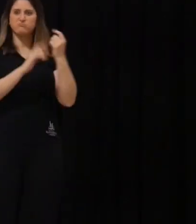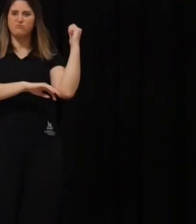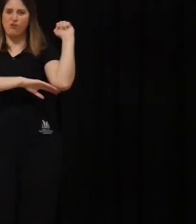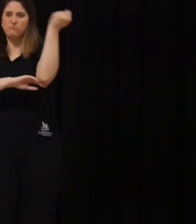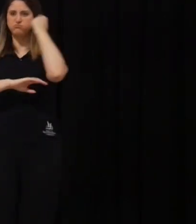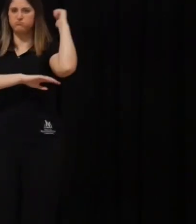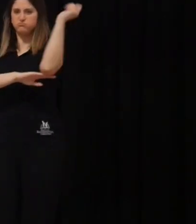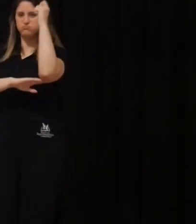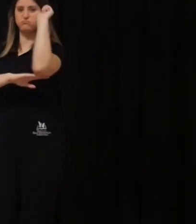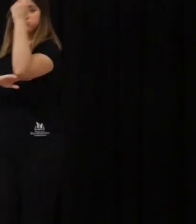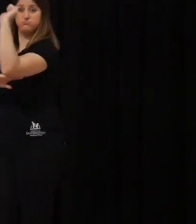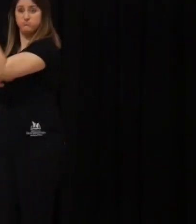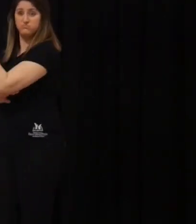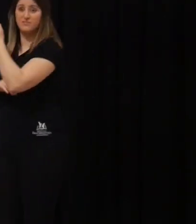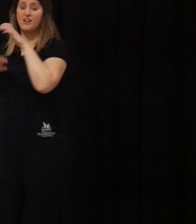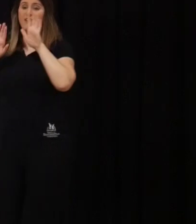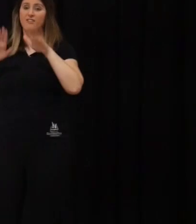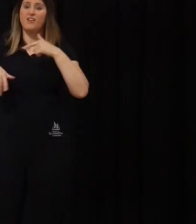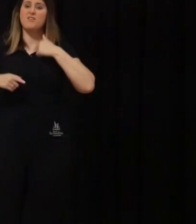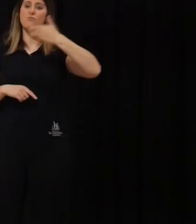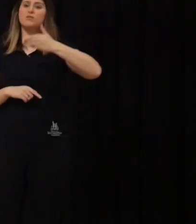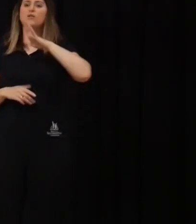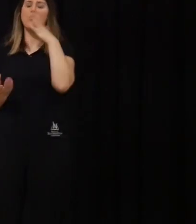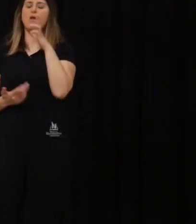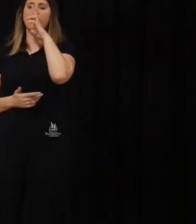más importante, la hidra.